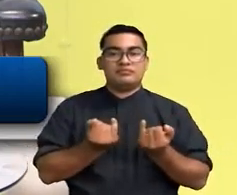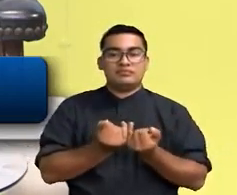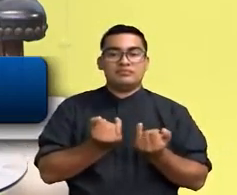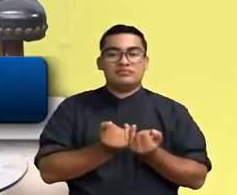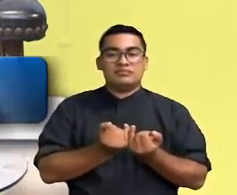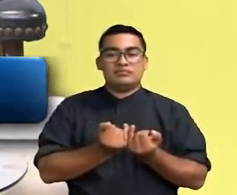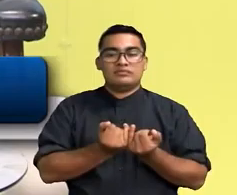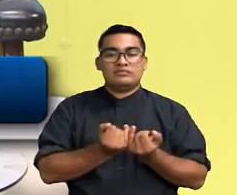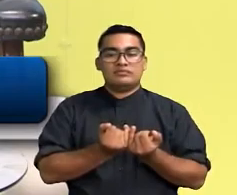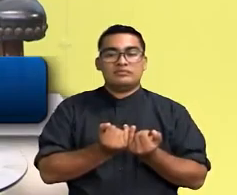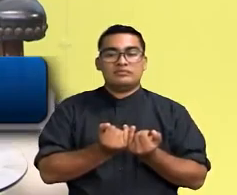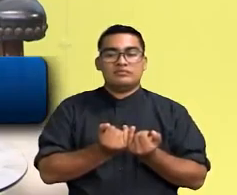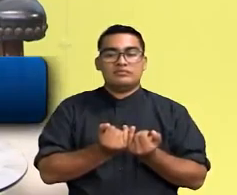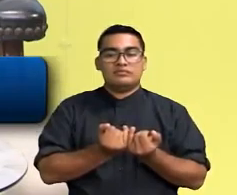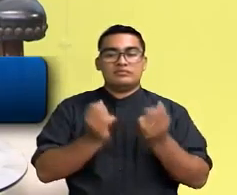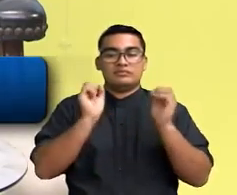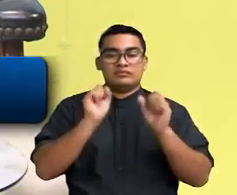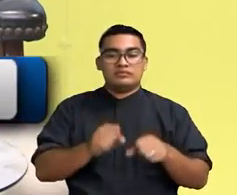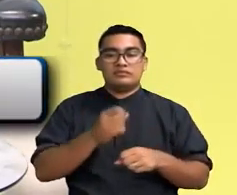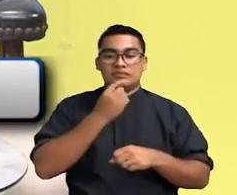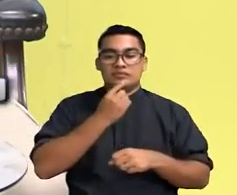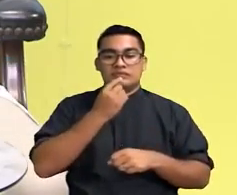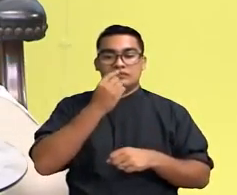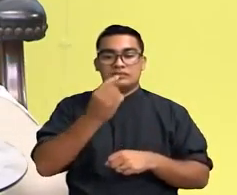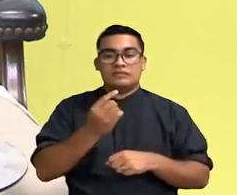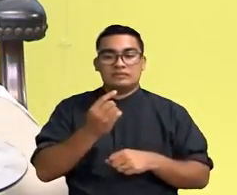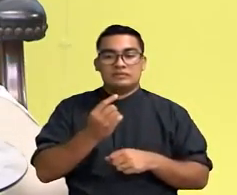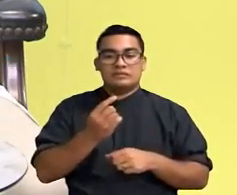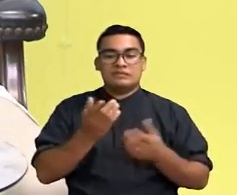prácticamente nos está diciendo el diagnóstico.